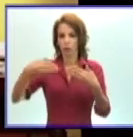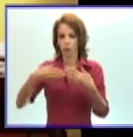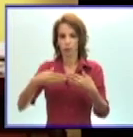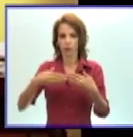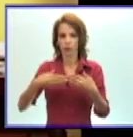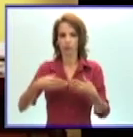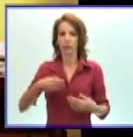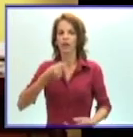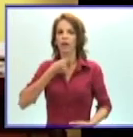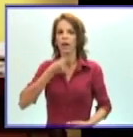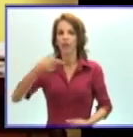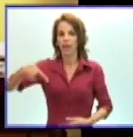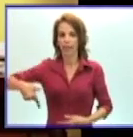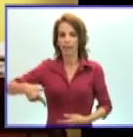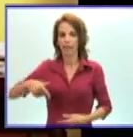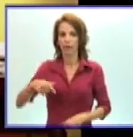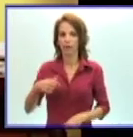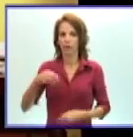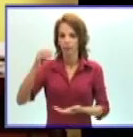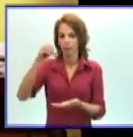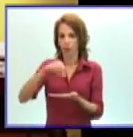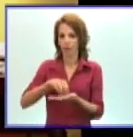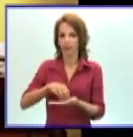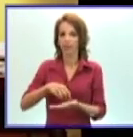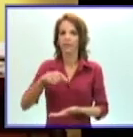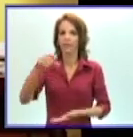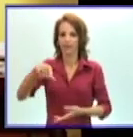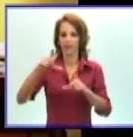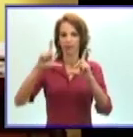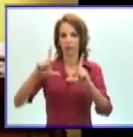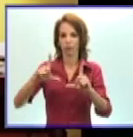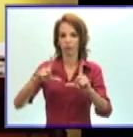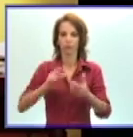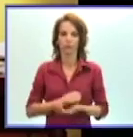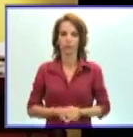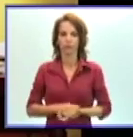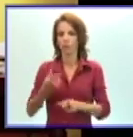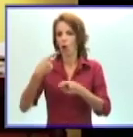que debían poner de estas imágenes. Vamos a otro inciso.